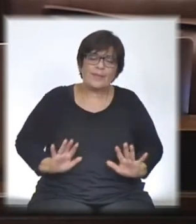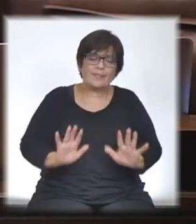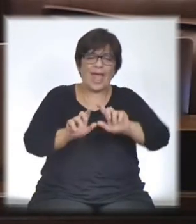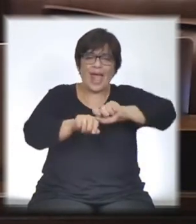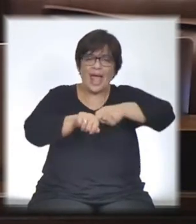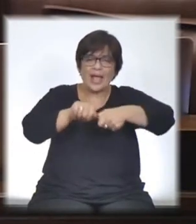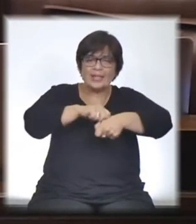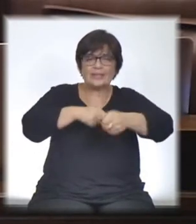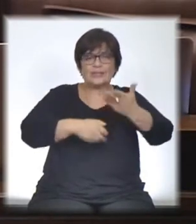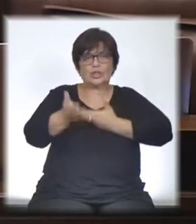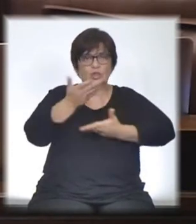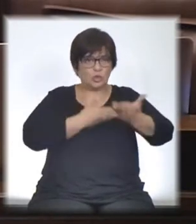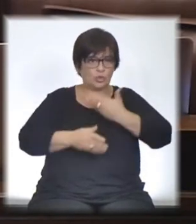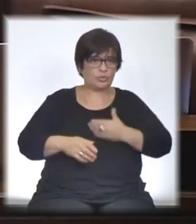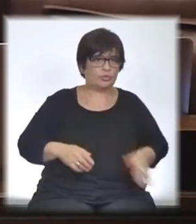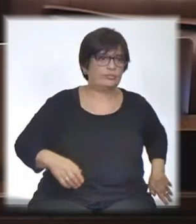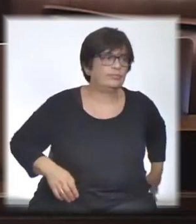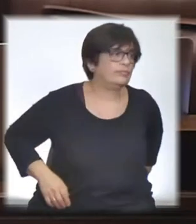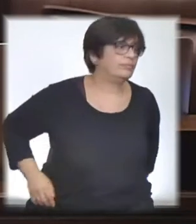tortura.